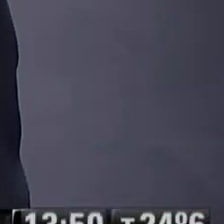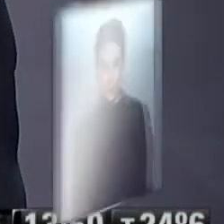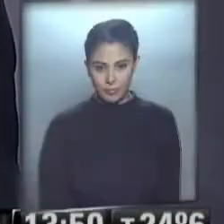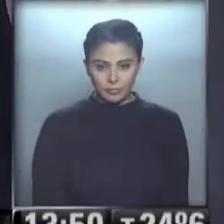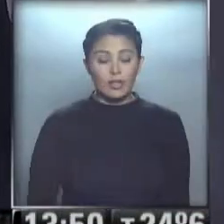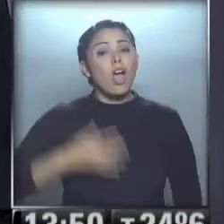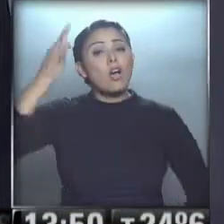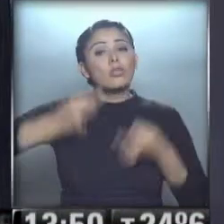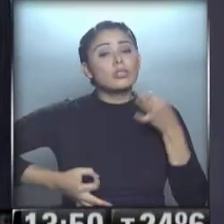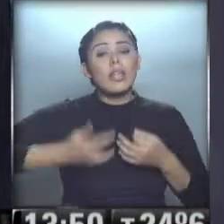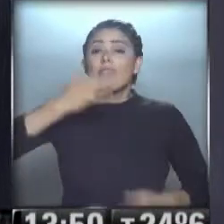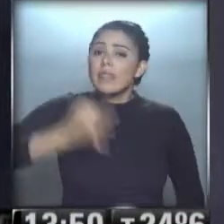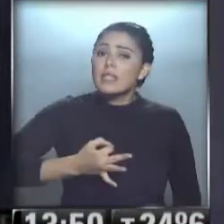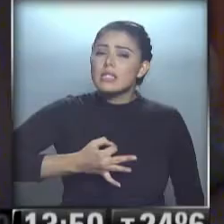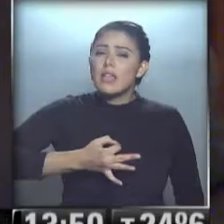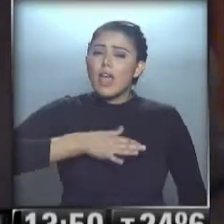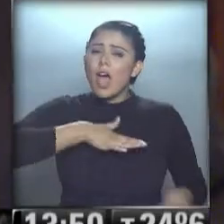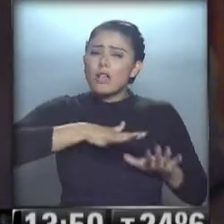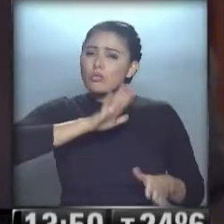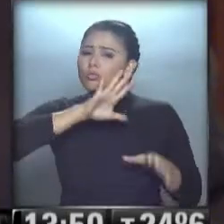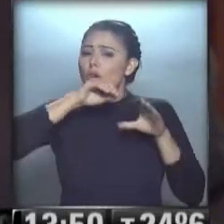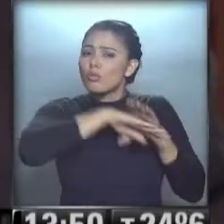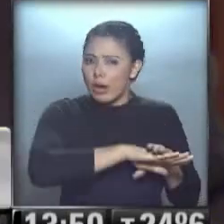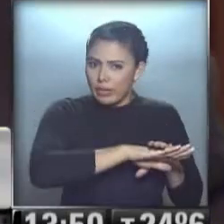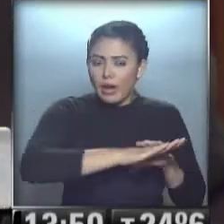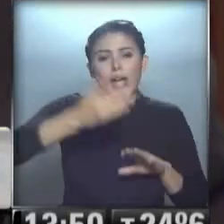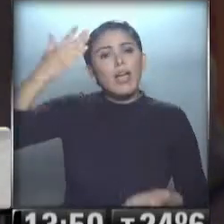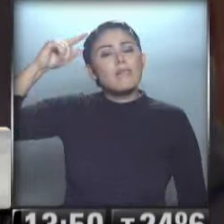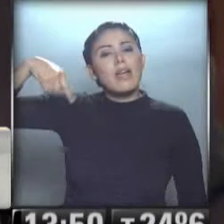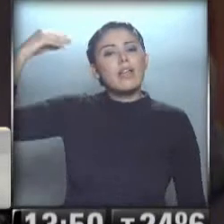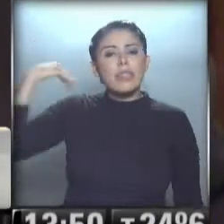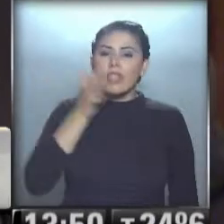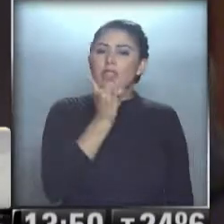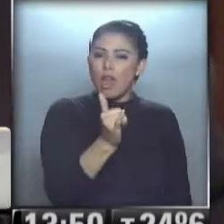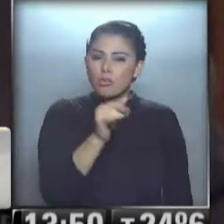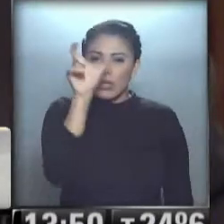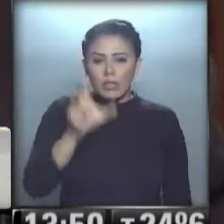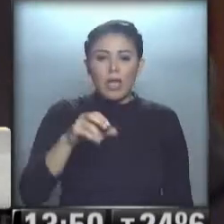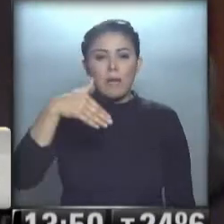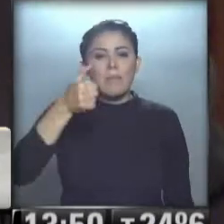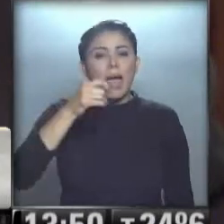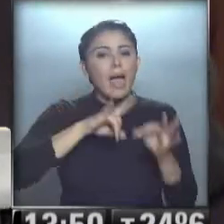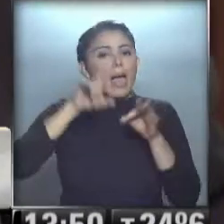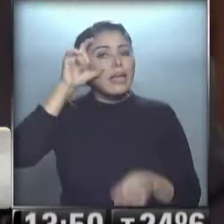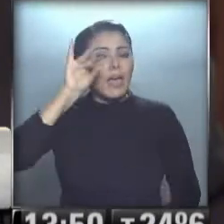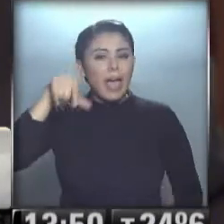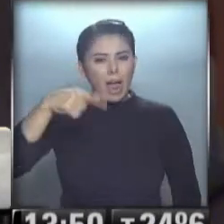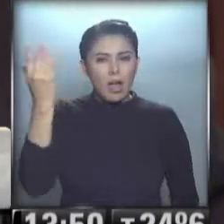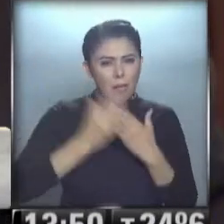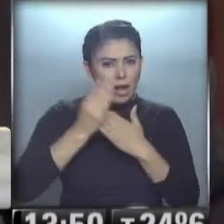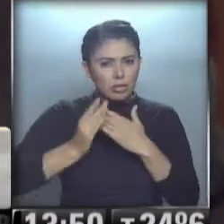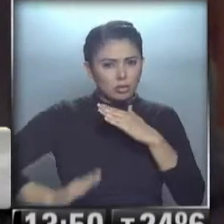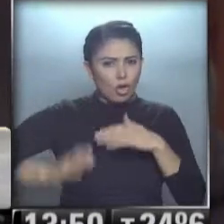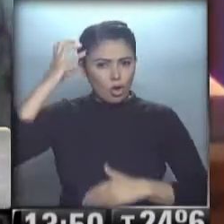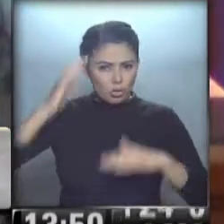la justicia decidió archivar una causa que se generó por una denuncia de juan carlos maqueda ministro de la corte suprema- a raíz